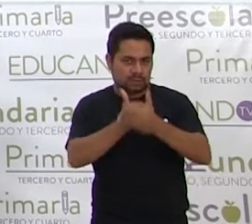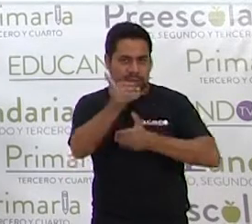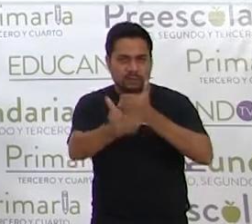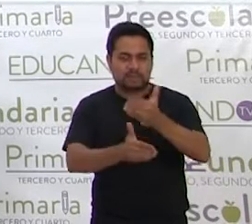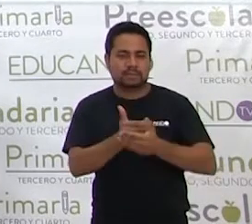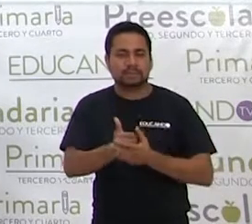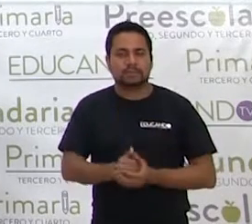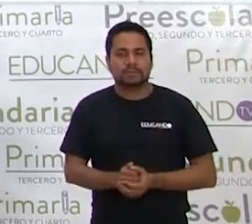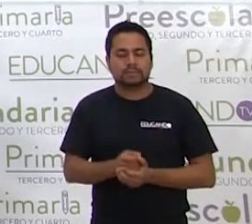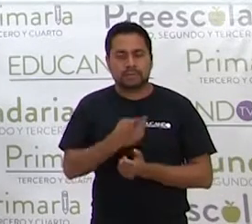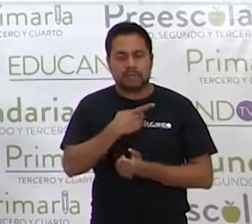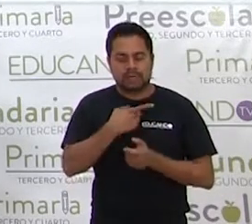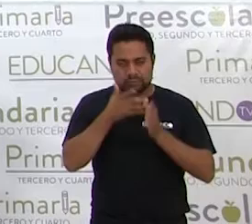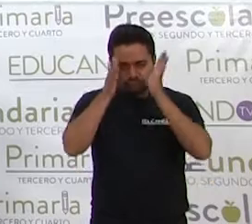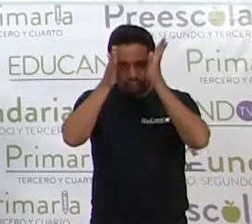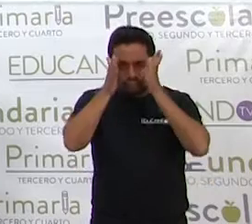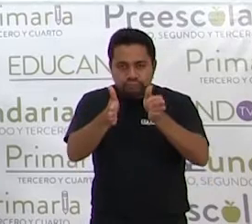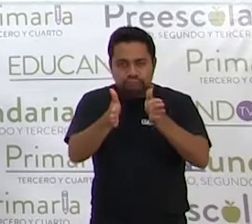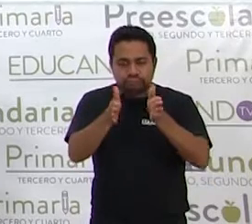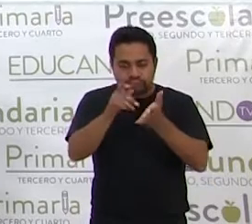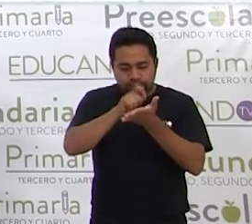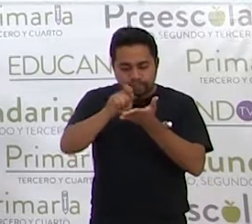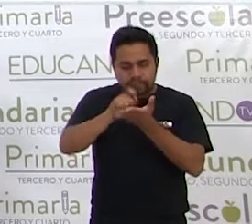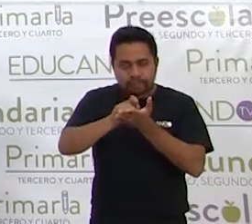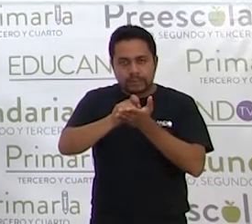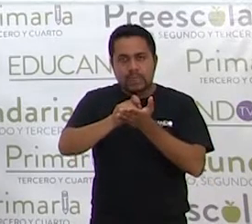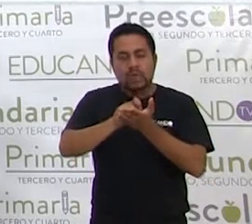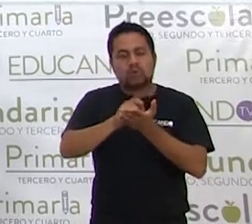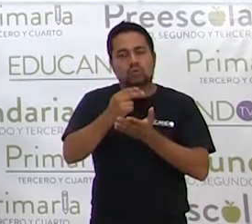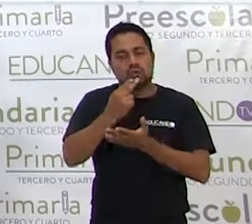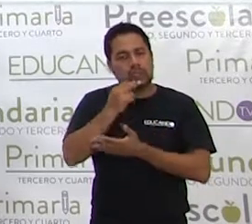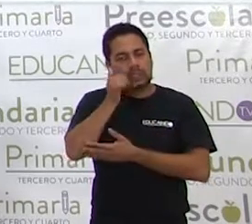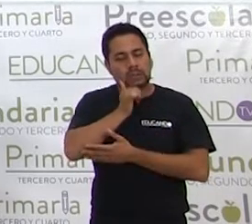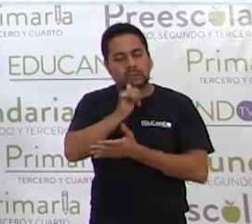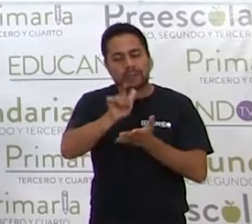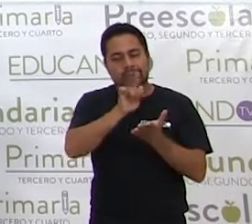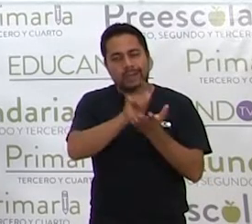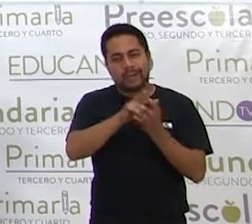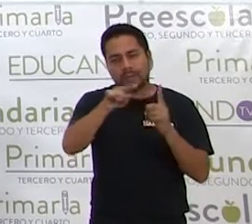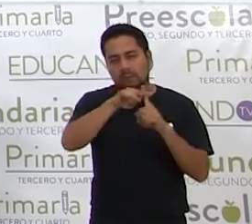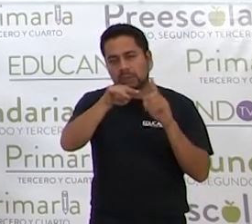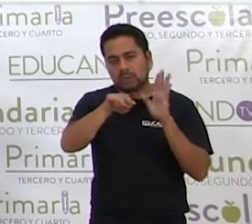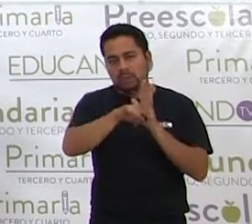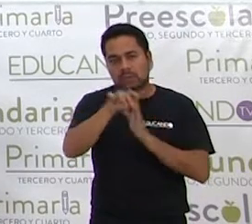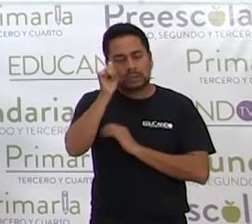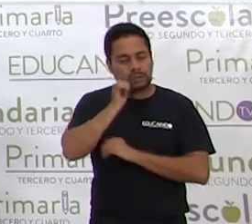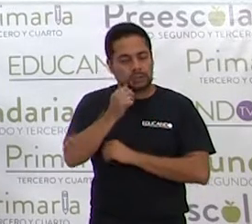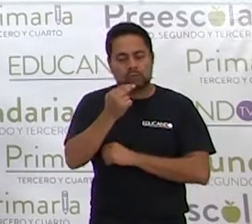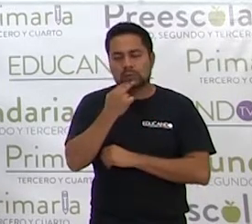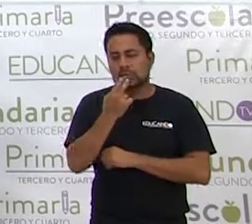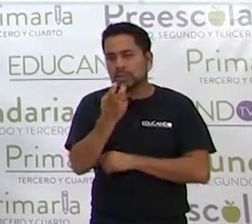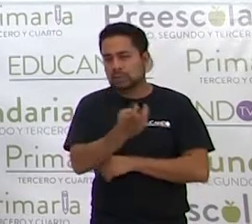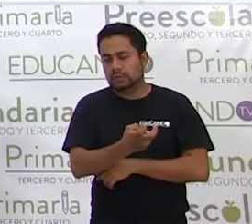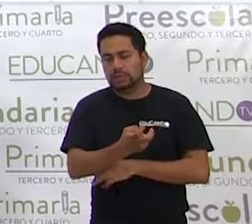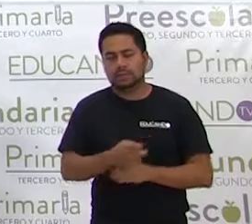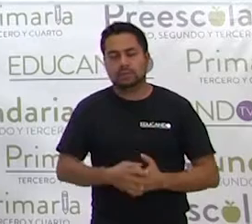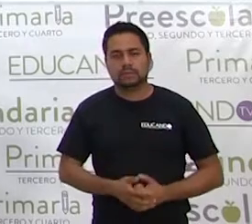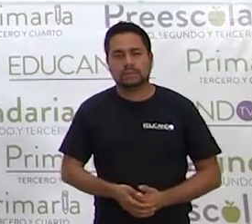y concentrarse saber la regla de los signos también porque es lo que estamos utilizando y